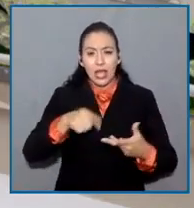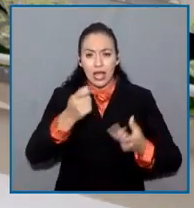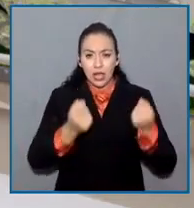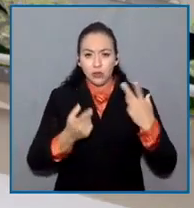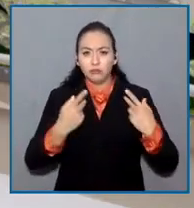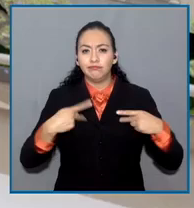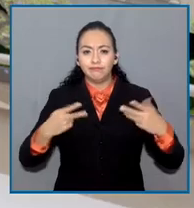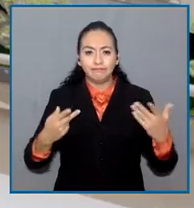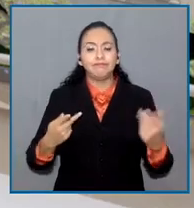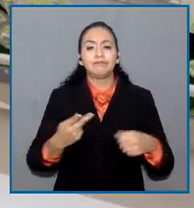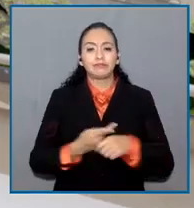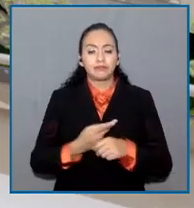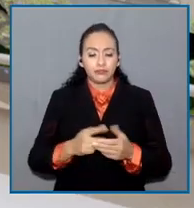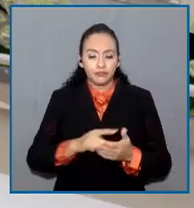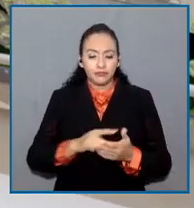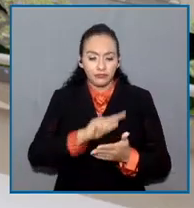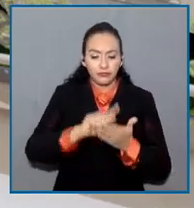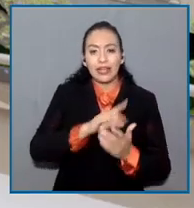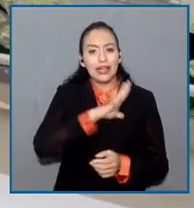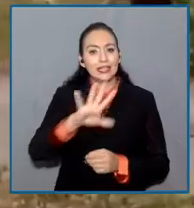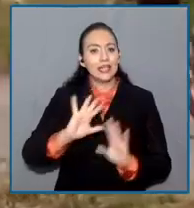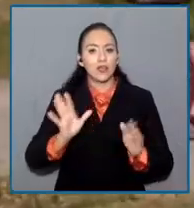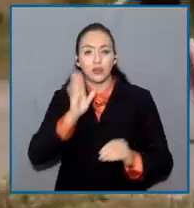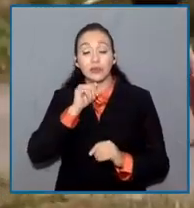advirtió la Defensoría Pública.